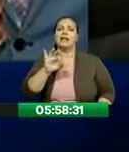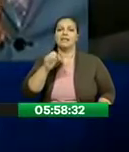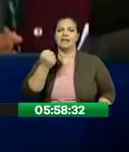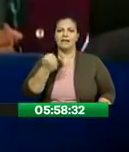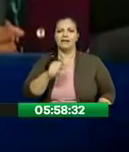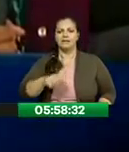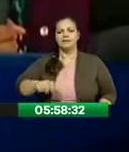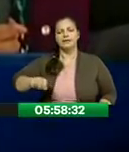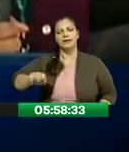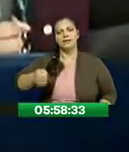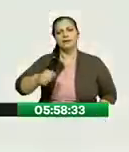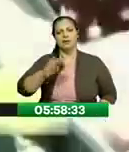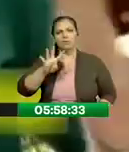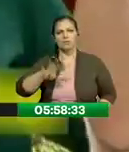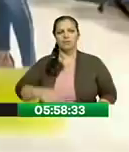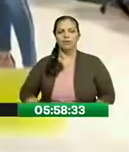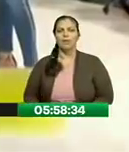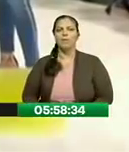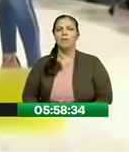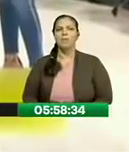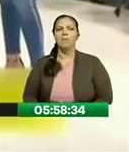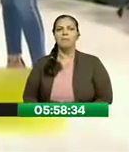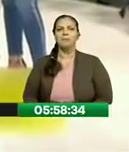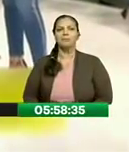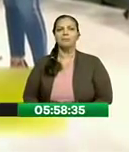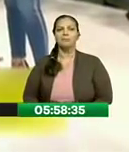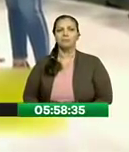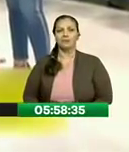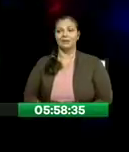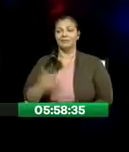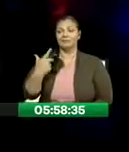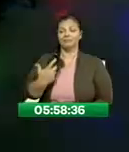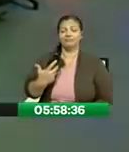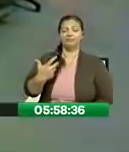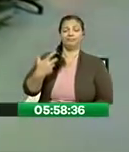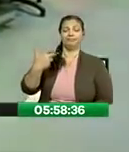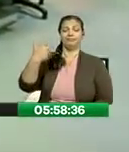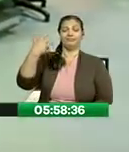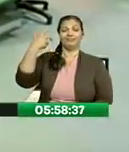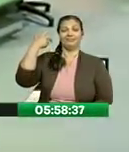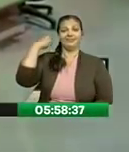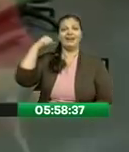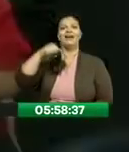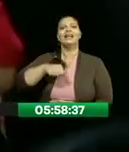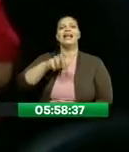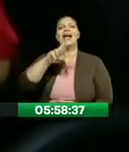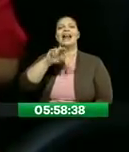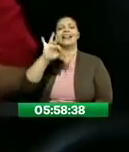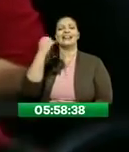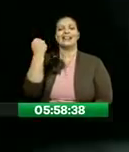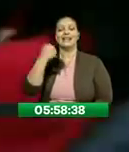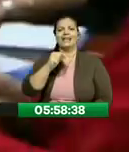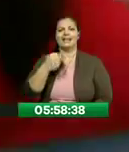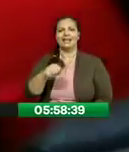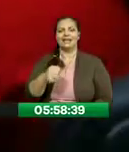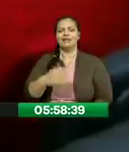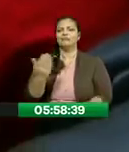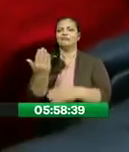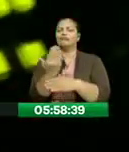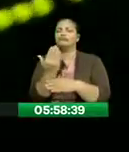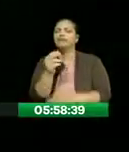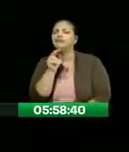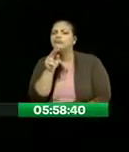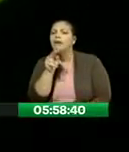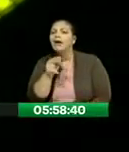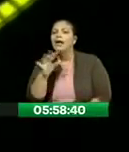con mi abuelo acá, salía el Gato Félix. ¿Usted se acuerda del Gato Félix? Ah, sí. El Gato Félix salía en dibujos animados. Dibujos animados. De